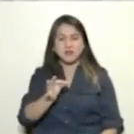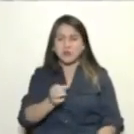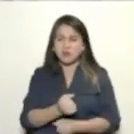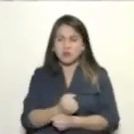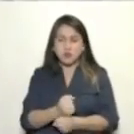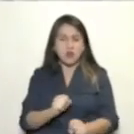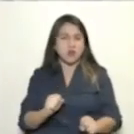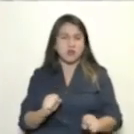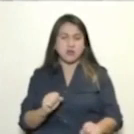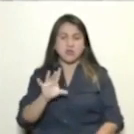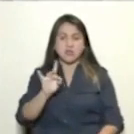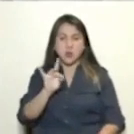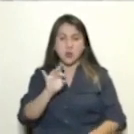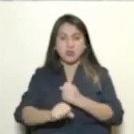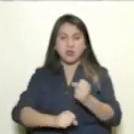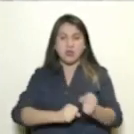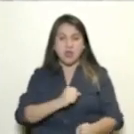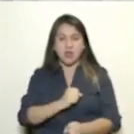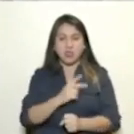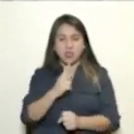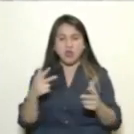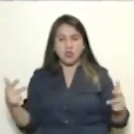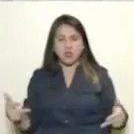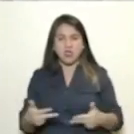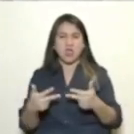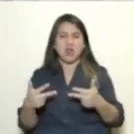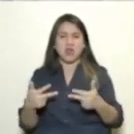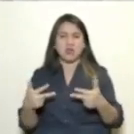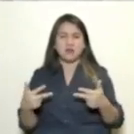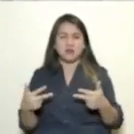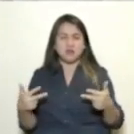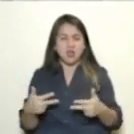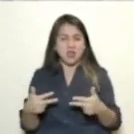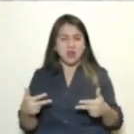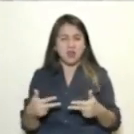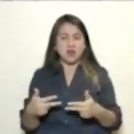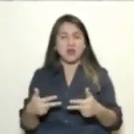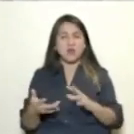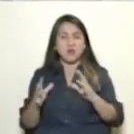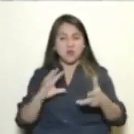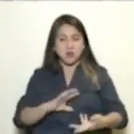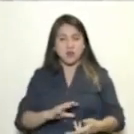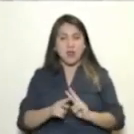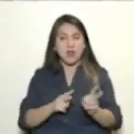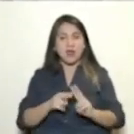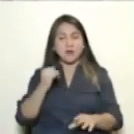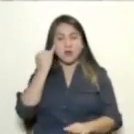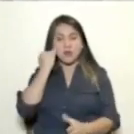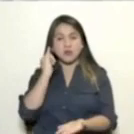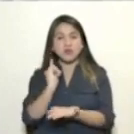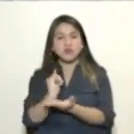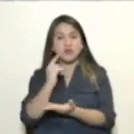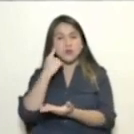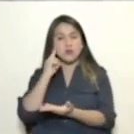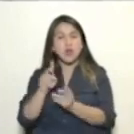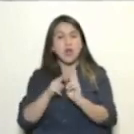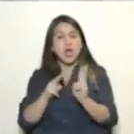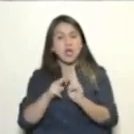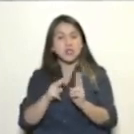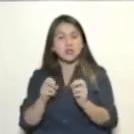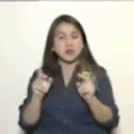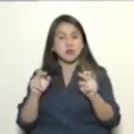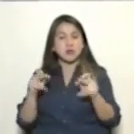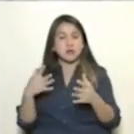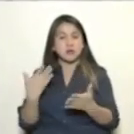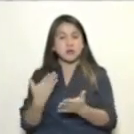que en 50 años tengamos dos guerras mundiales. Hagamos una institución para consagrar la paz. Y salió Naciones